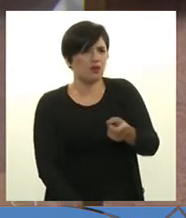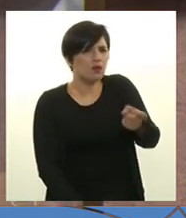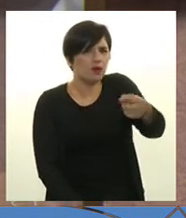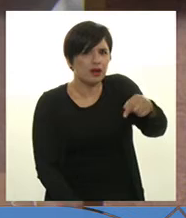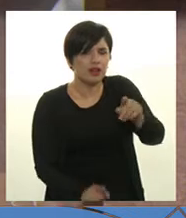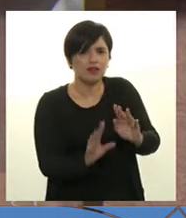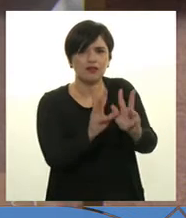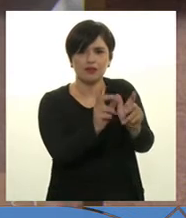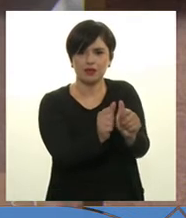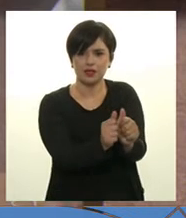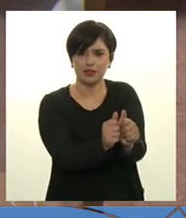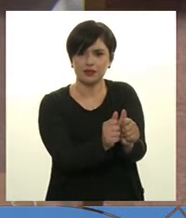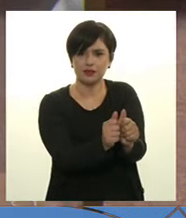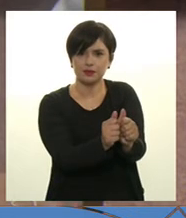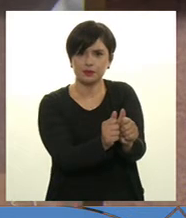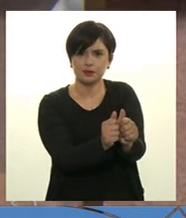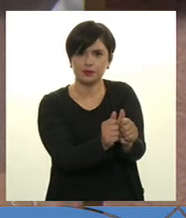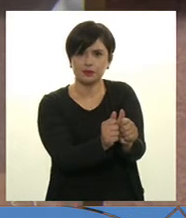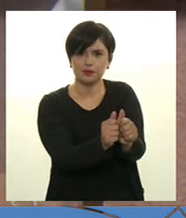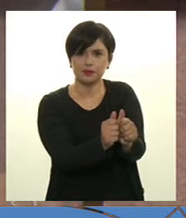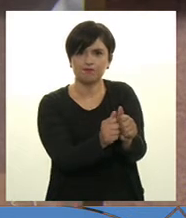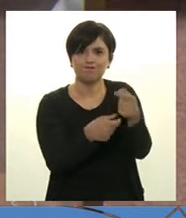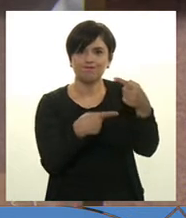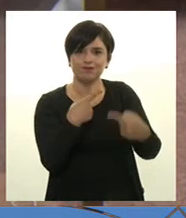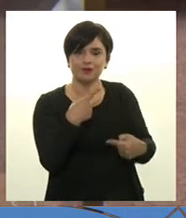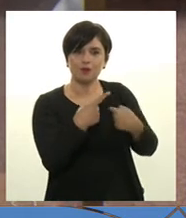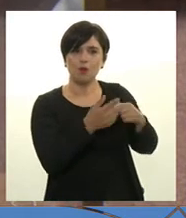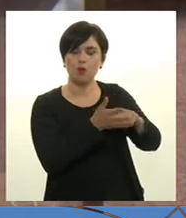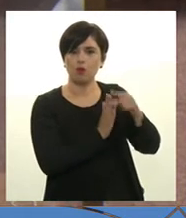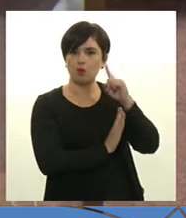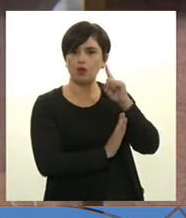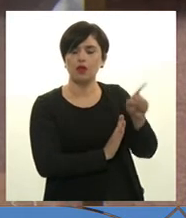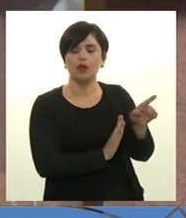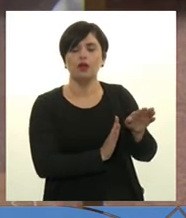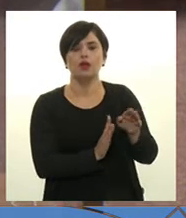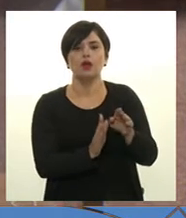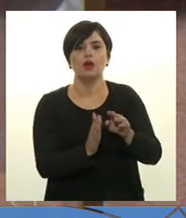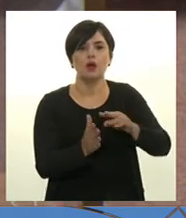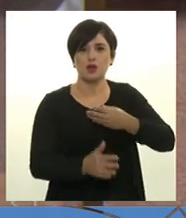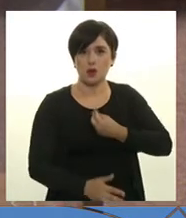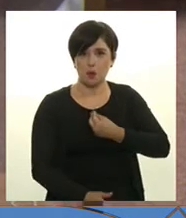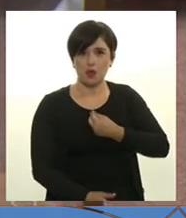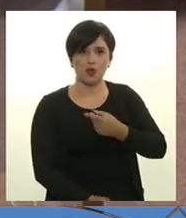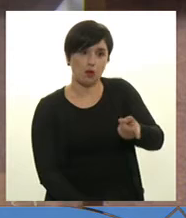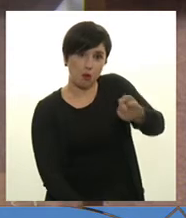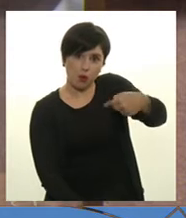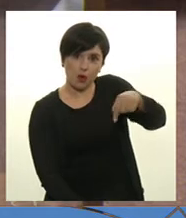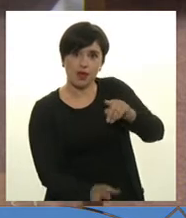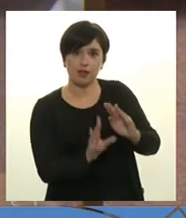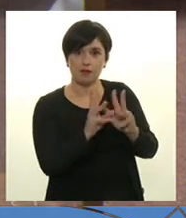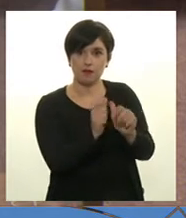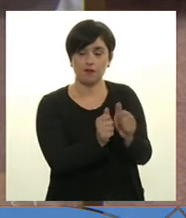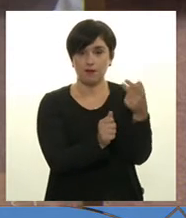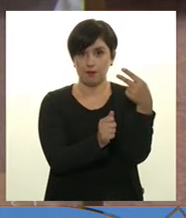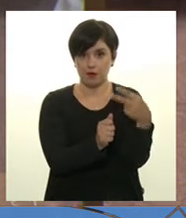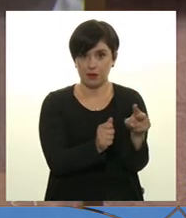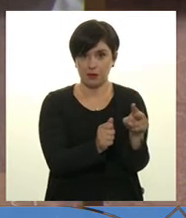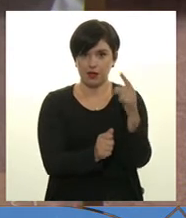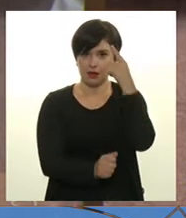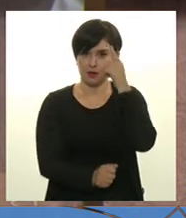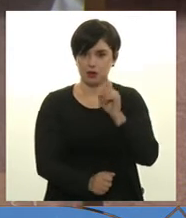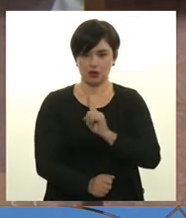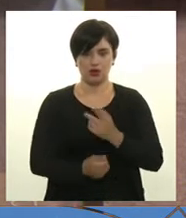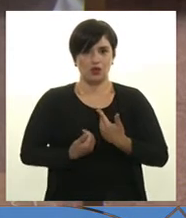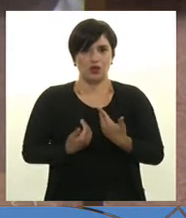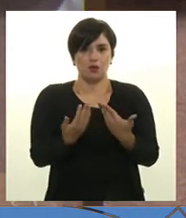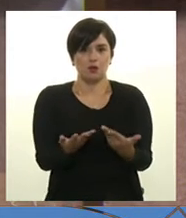familia y holdings recording entra grass y tengo miedo miedo por ellas y sus familias pero no estoy dispuesta a